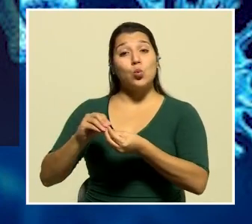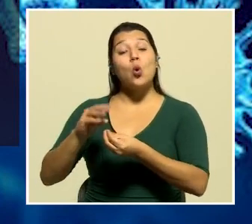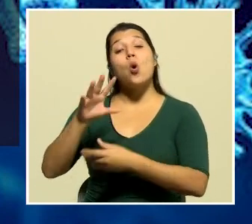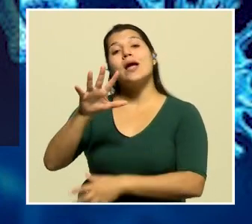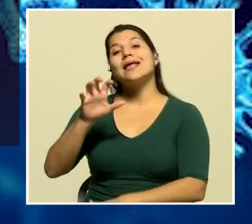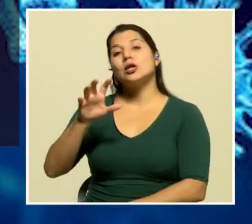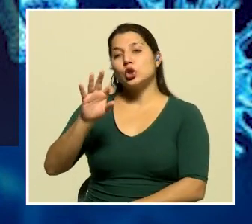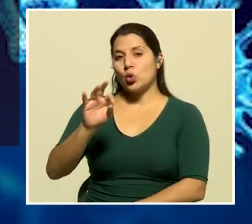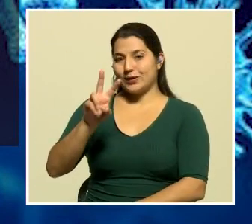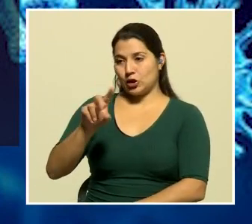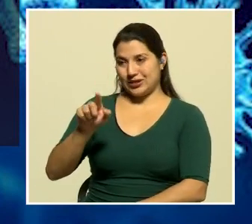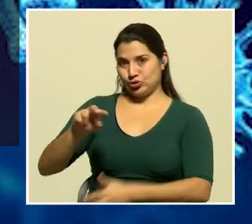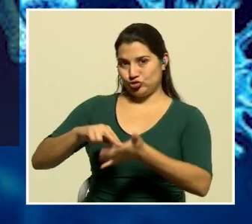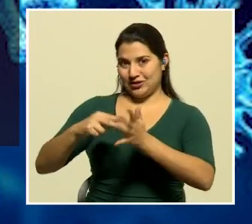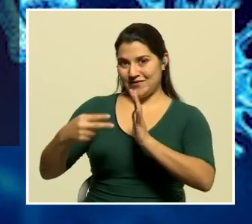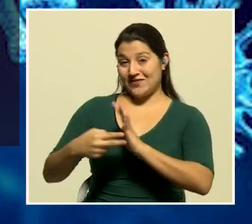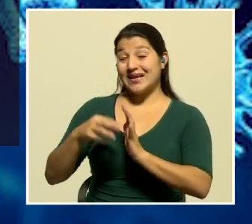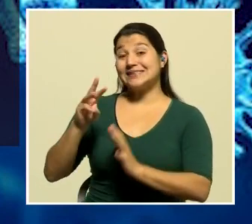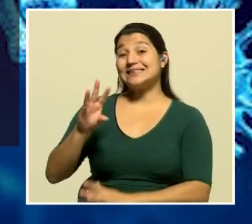592, lo cual representa un